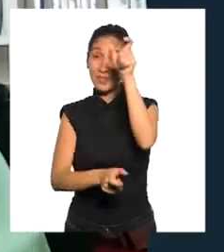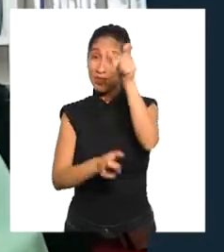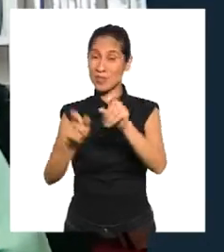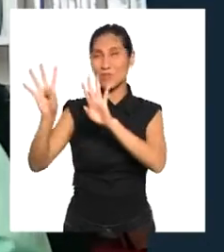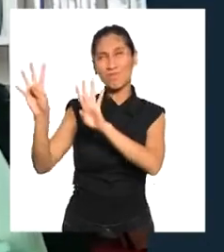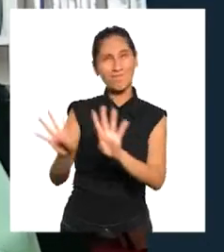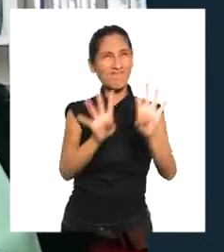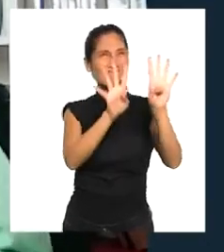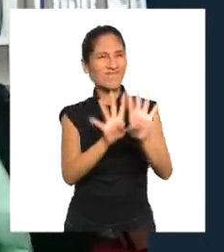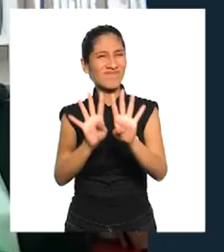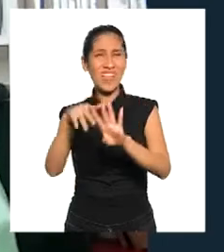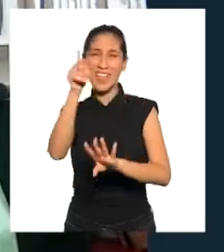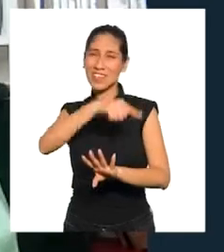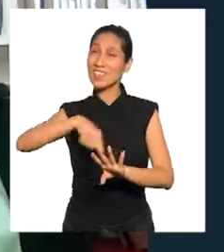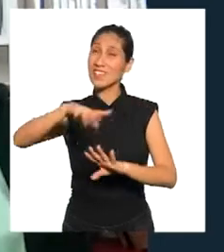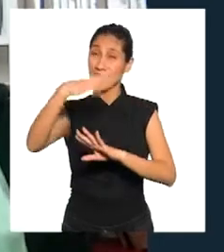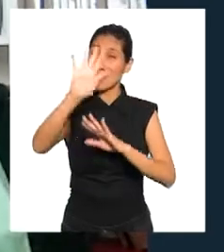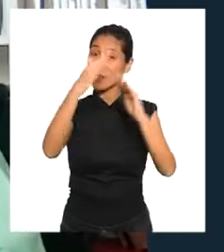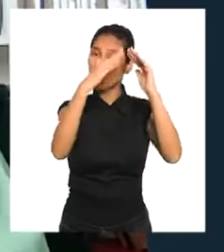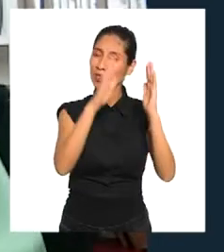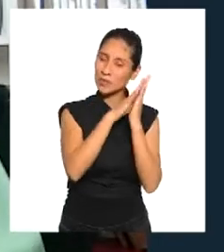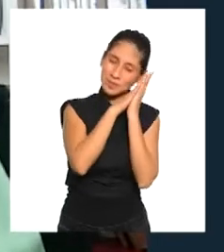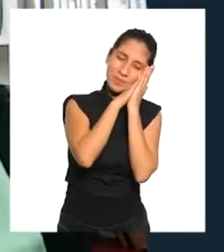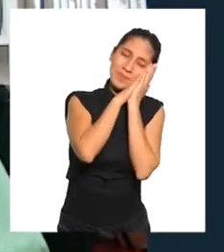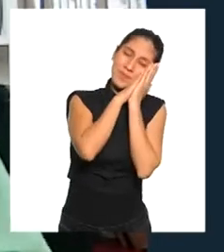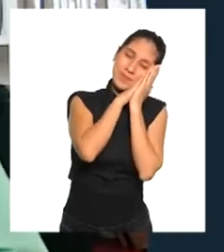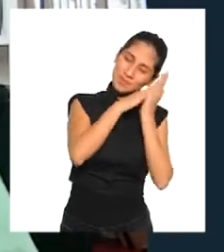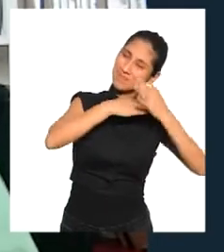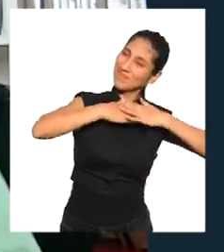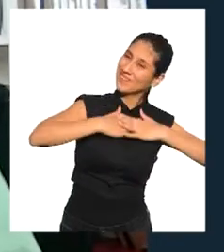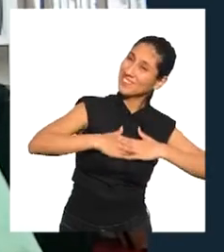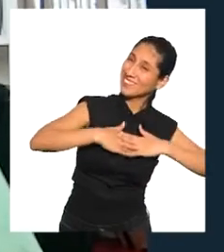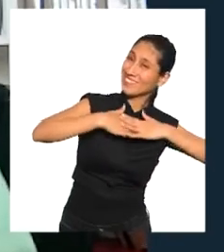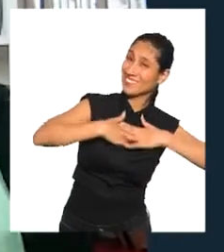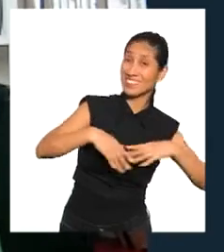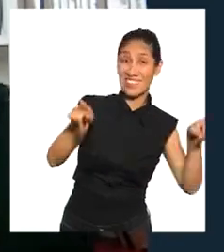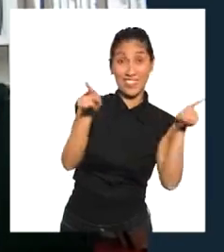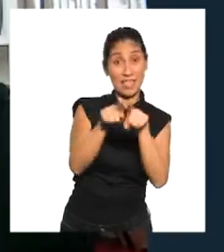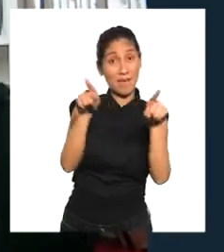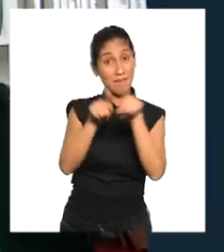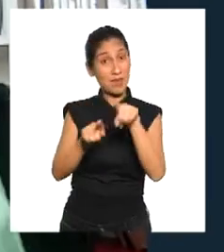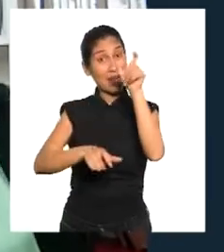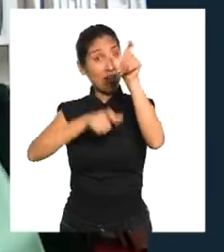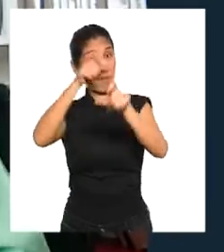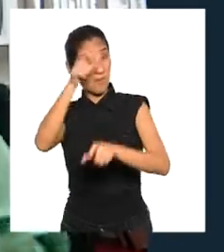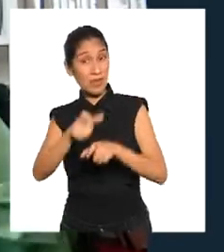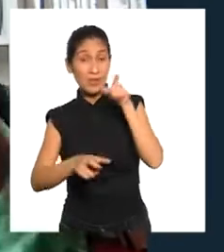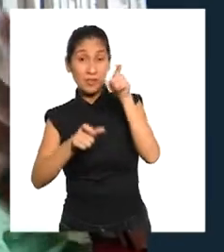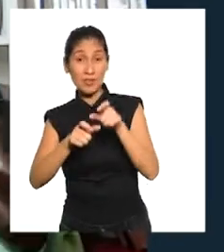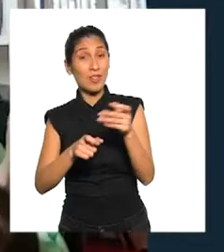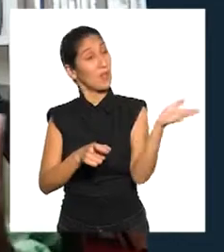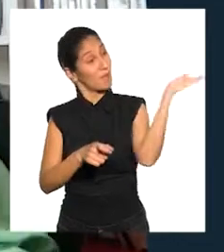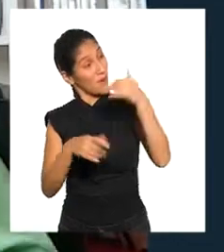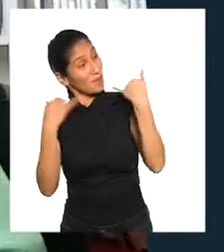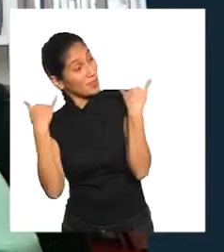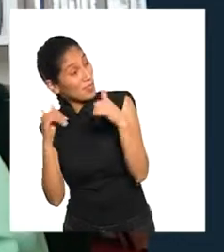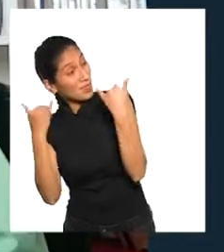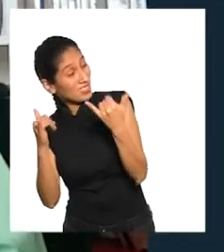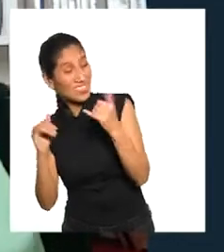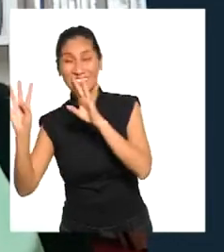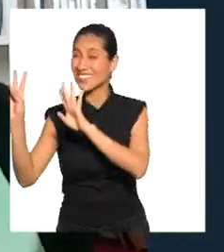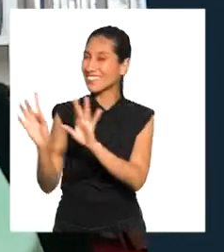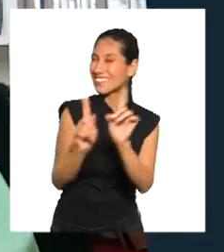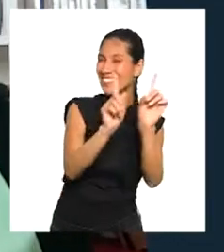mejor, donde voy a poder concentrarme mejor, que de repente me va a invitar a salir a pasear, a disfrutar,